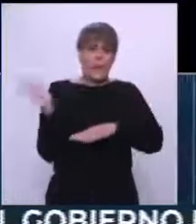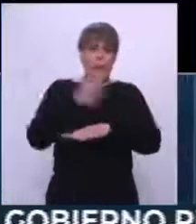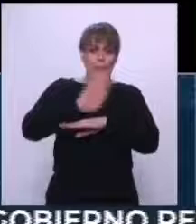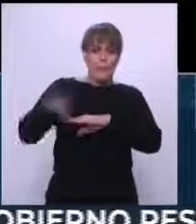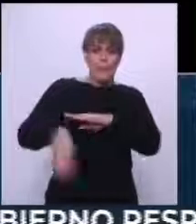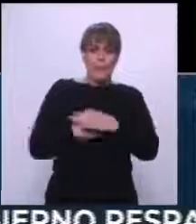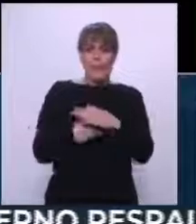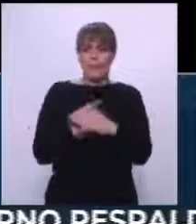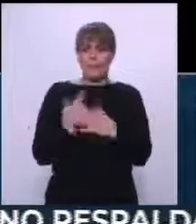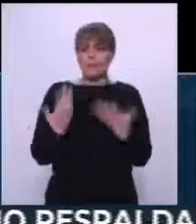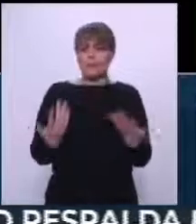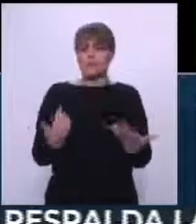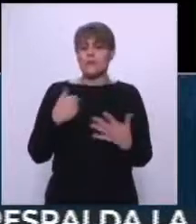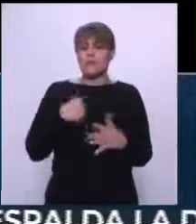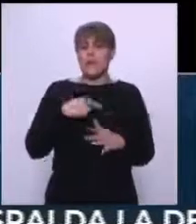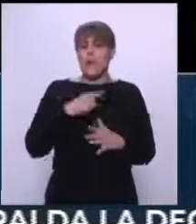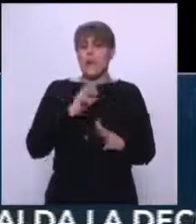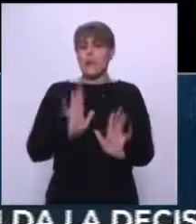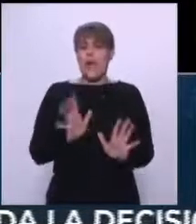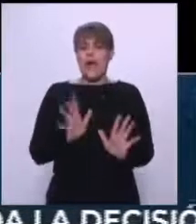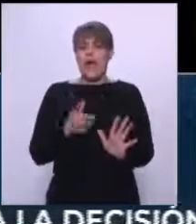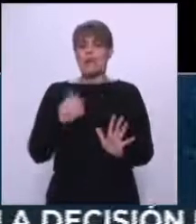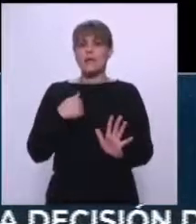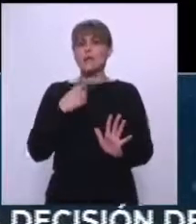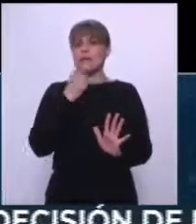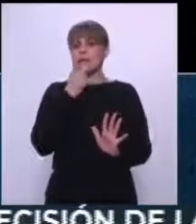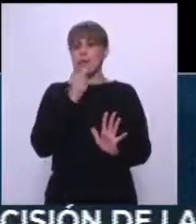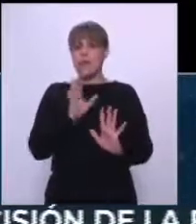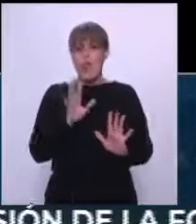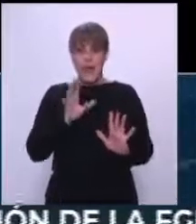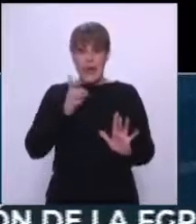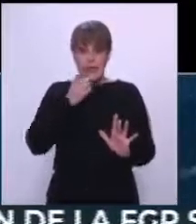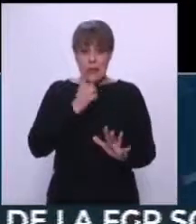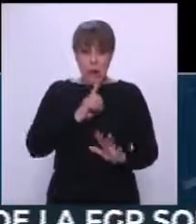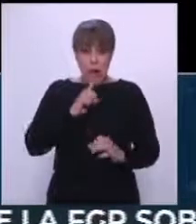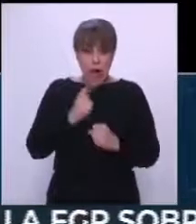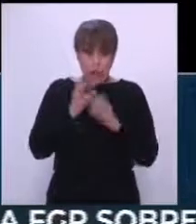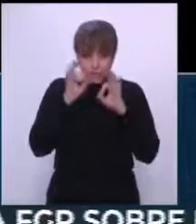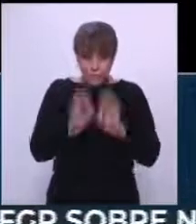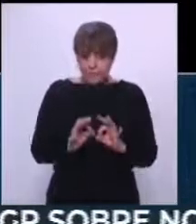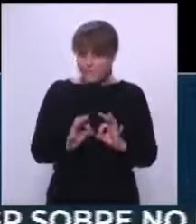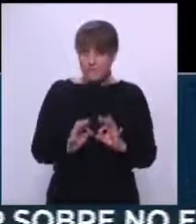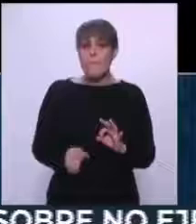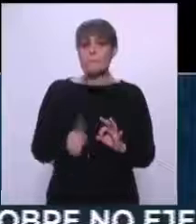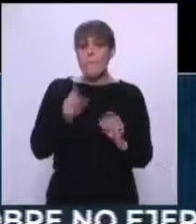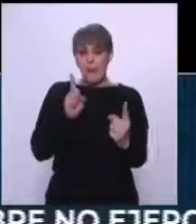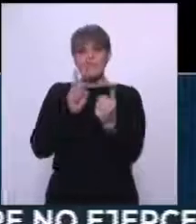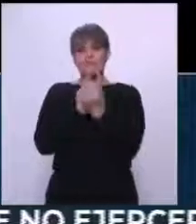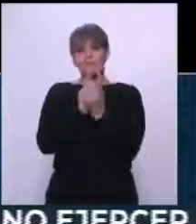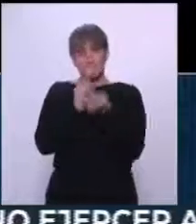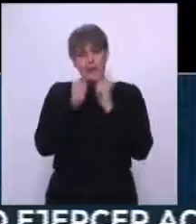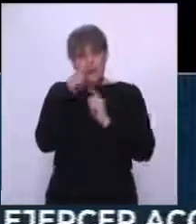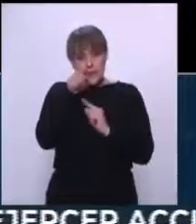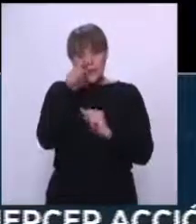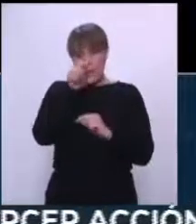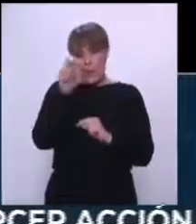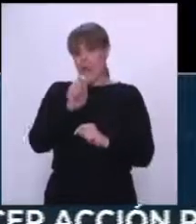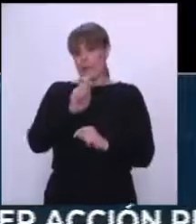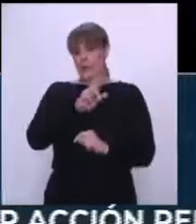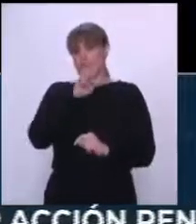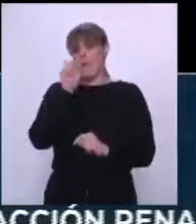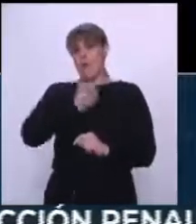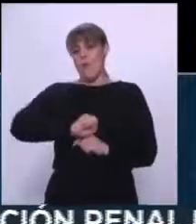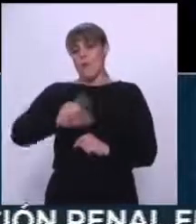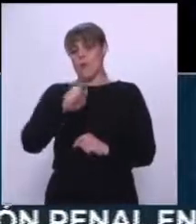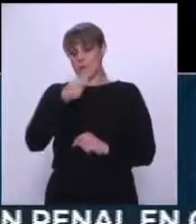y yo ya me dije que no voy a tomar ninguna conclusión hasta no tocar base contigo, porque tú eres la especialista. A ver, ¿qué